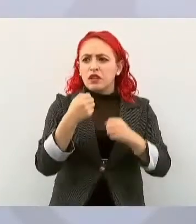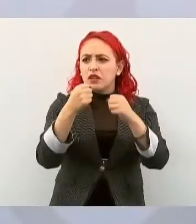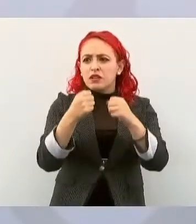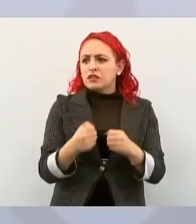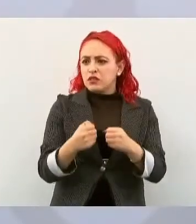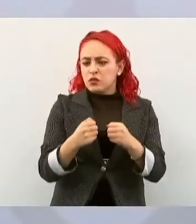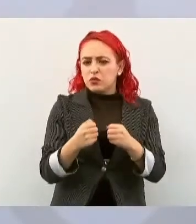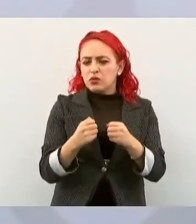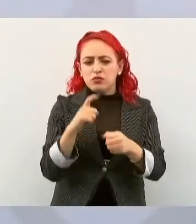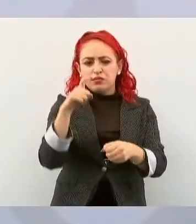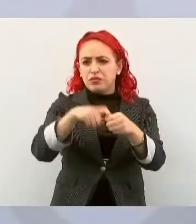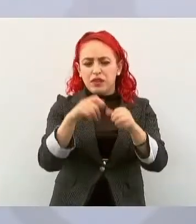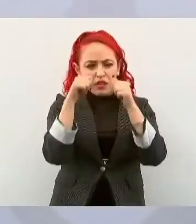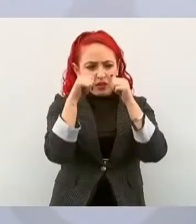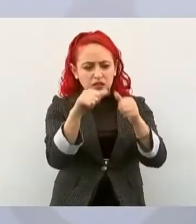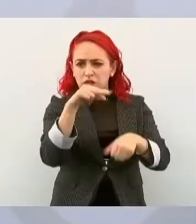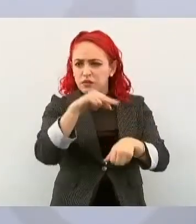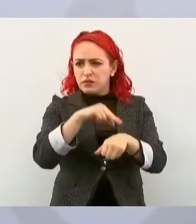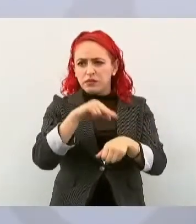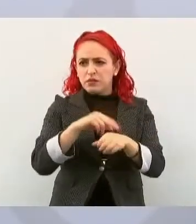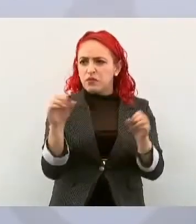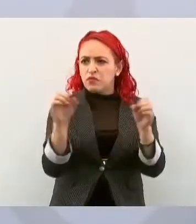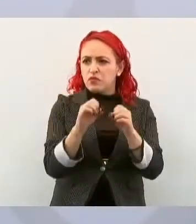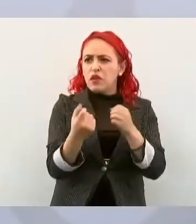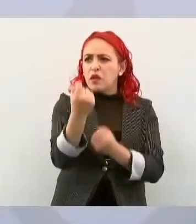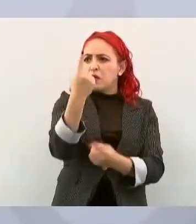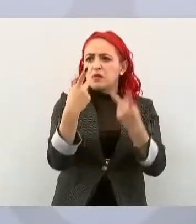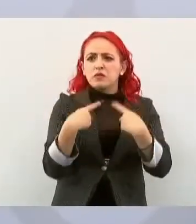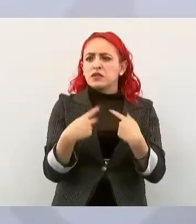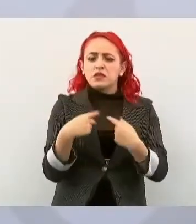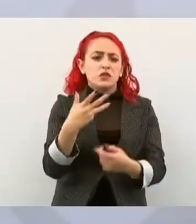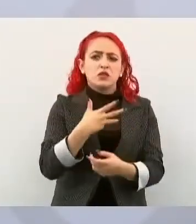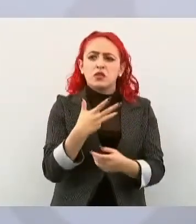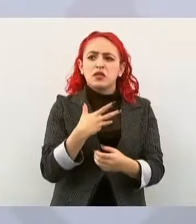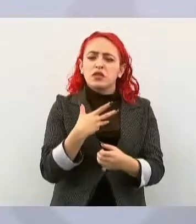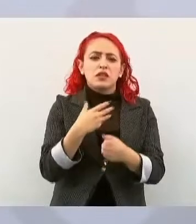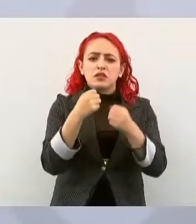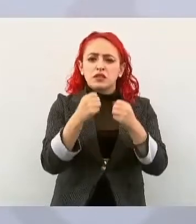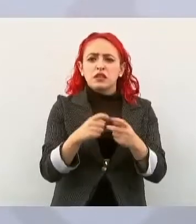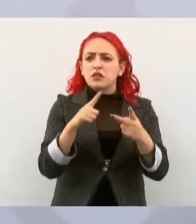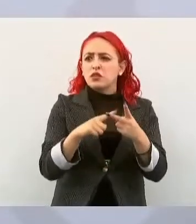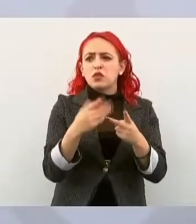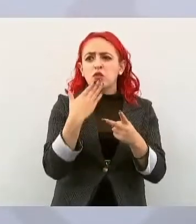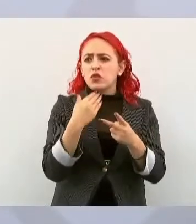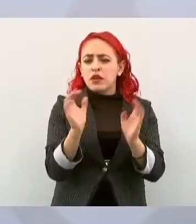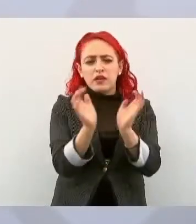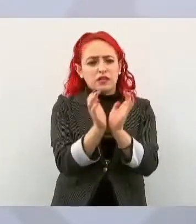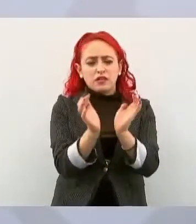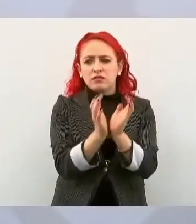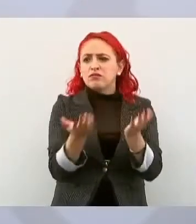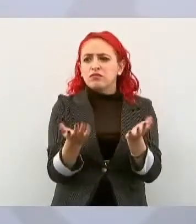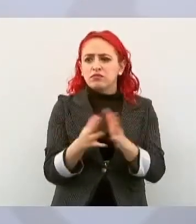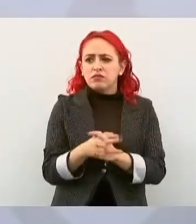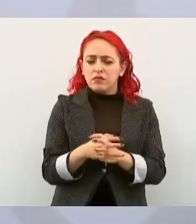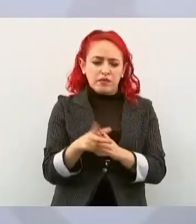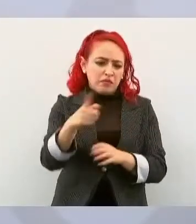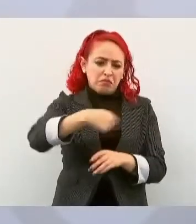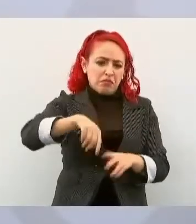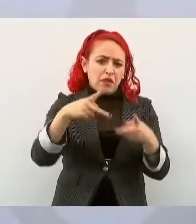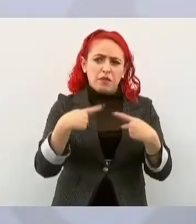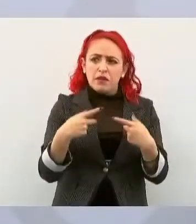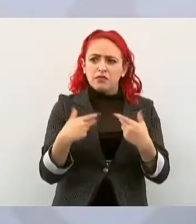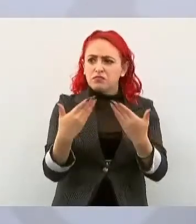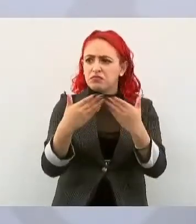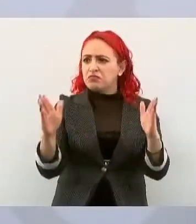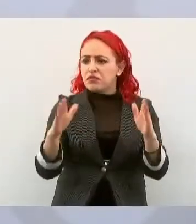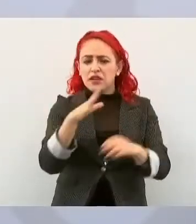social, es decir, los que no tienen seguro, no tienen ISSSTE, la población